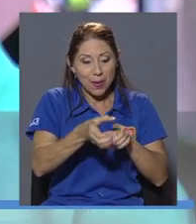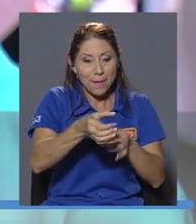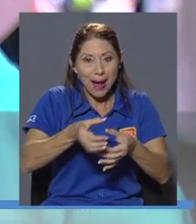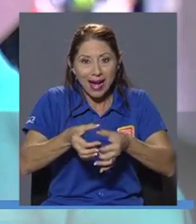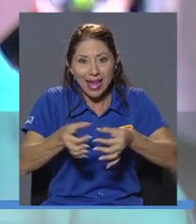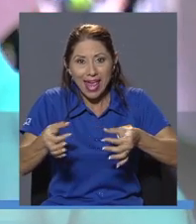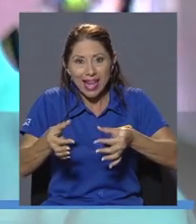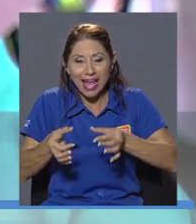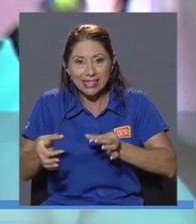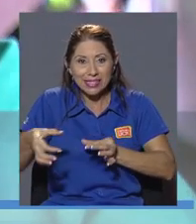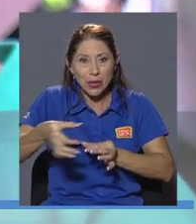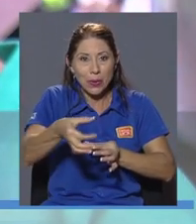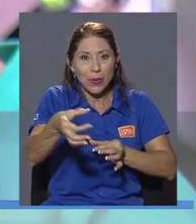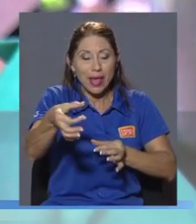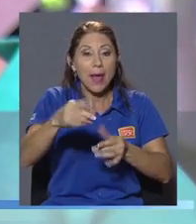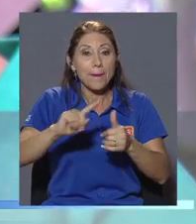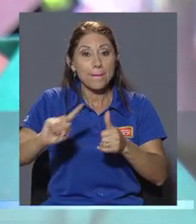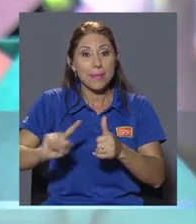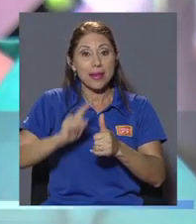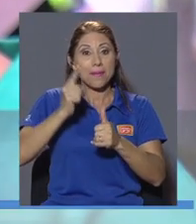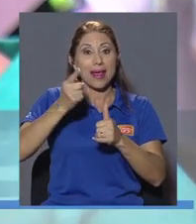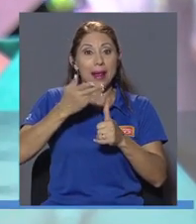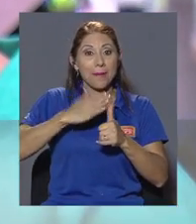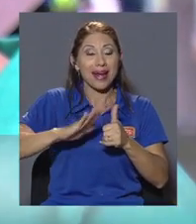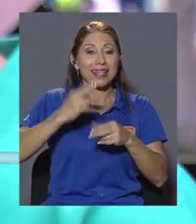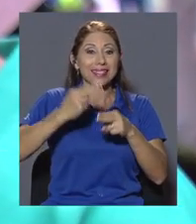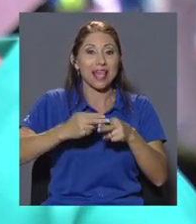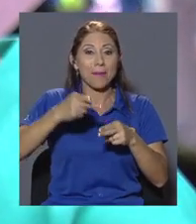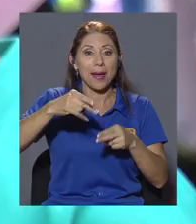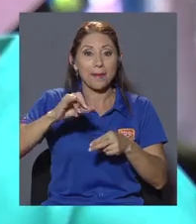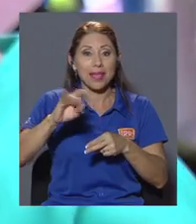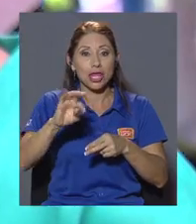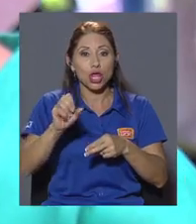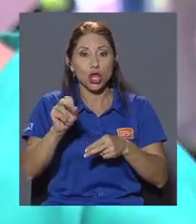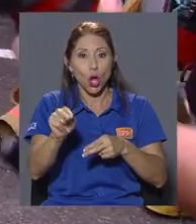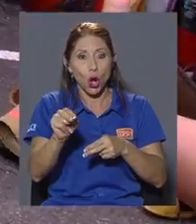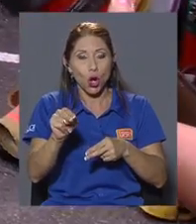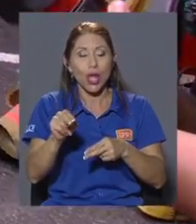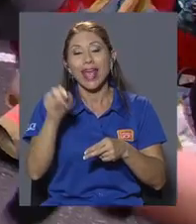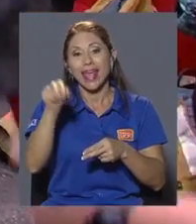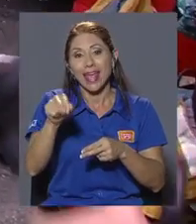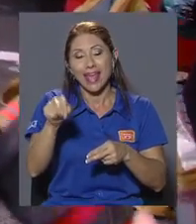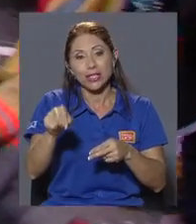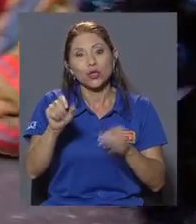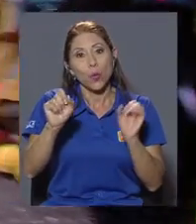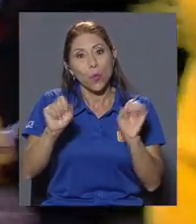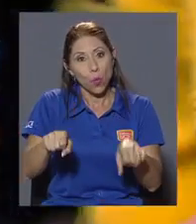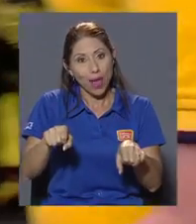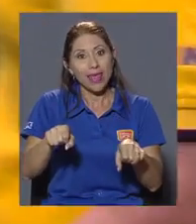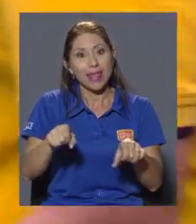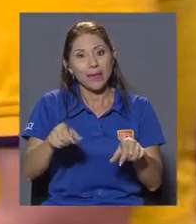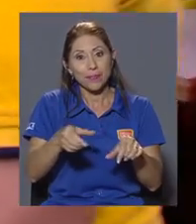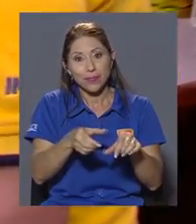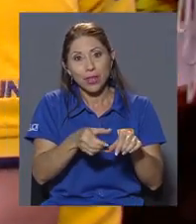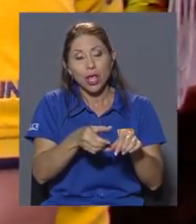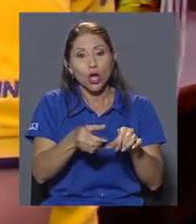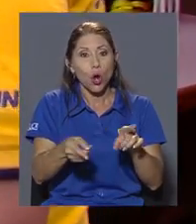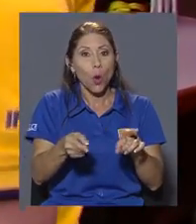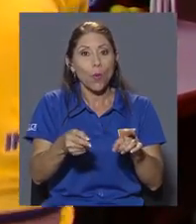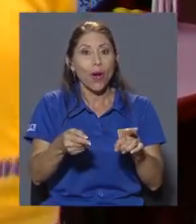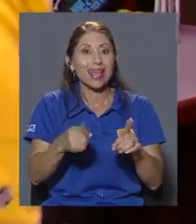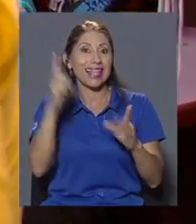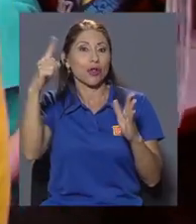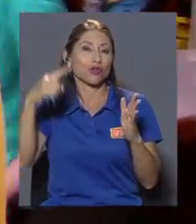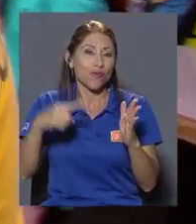mangueras, que la primera parte de la manguera se llama pitón, que eso puede llegar hasta los 1000